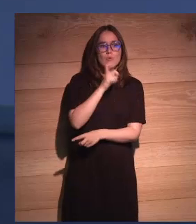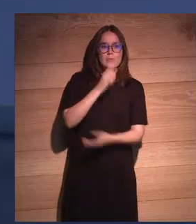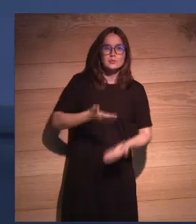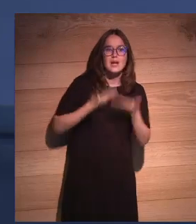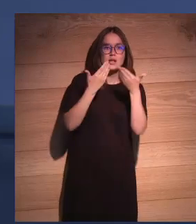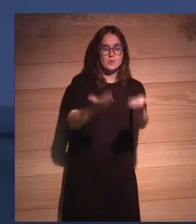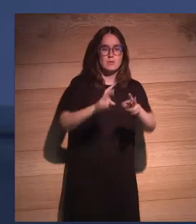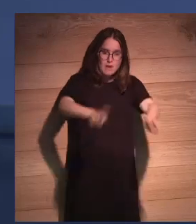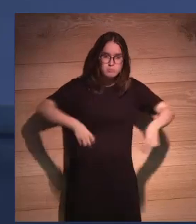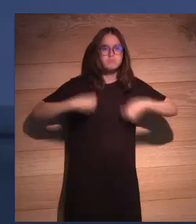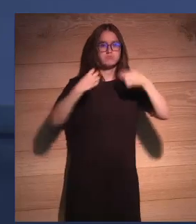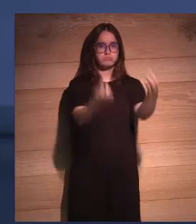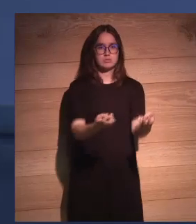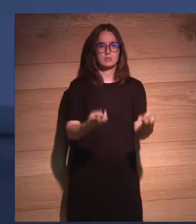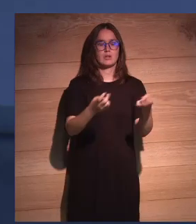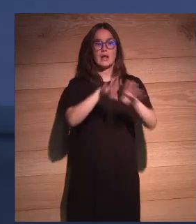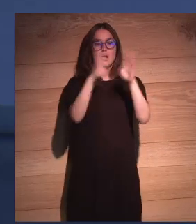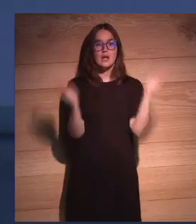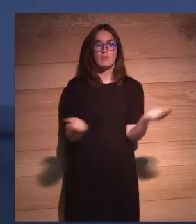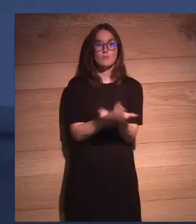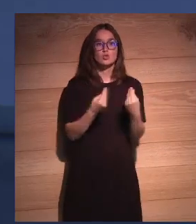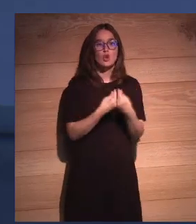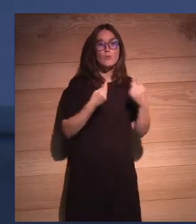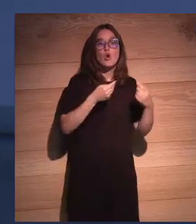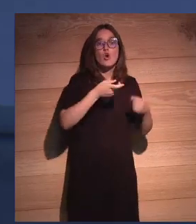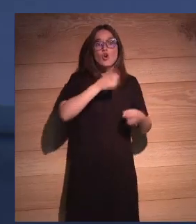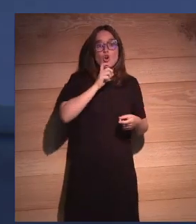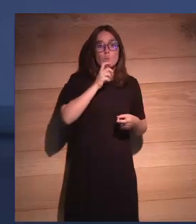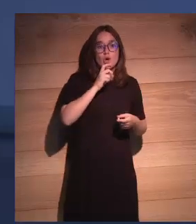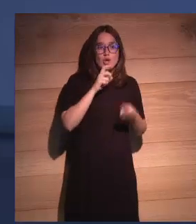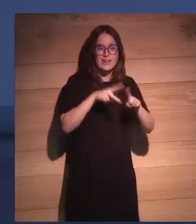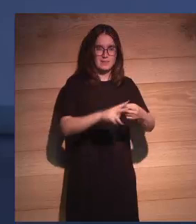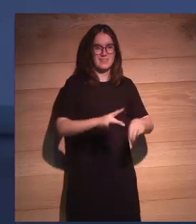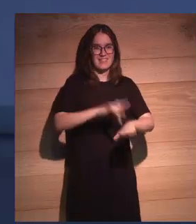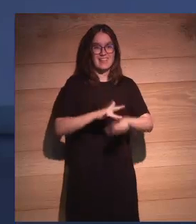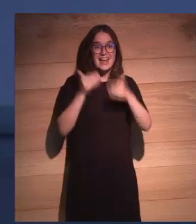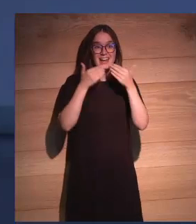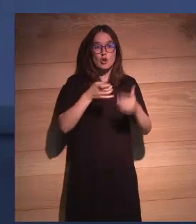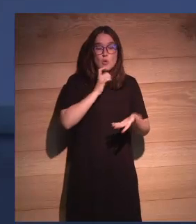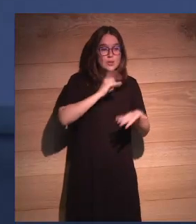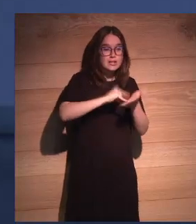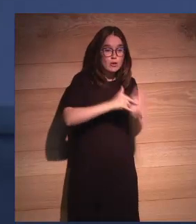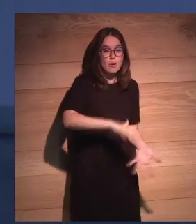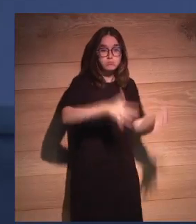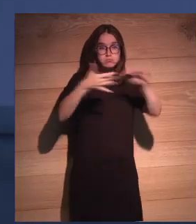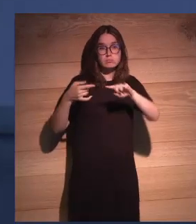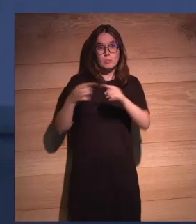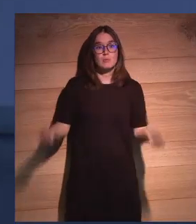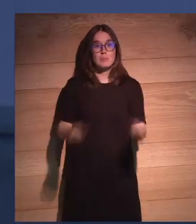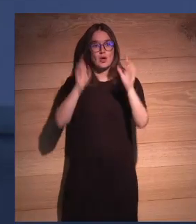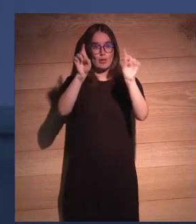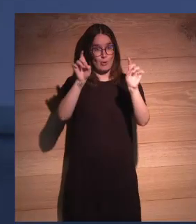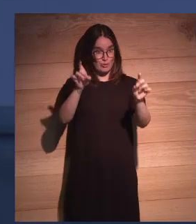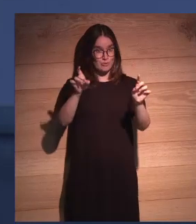ayudar a reconstruir o a reconsiderar el mundo con herramientas digitales y cómo podemos emplear esta tecnología para mejorar la